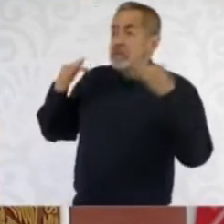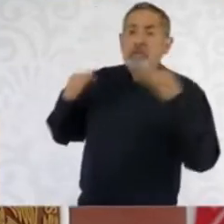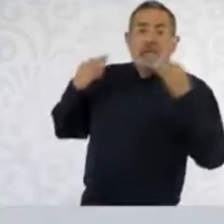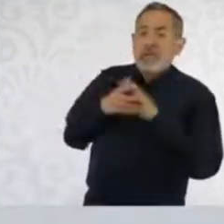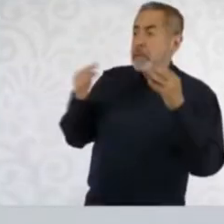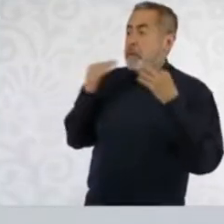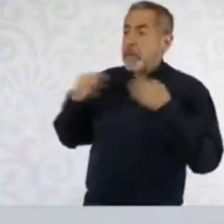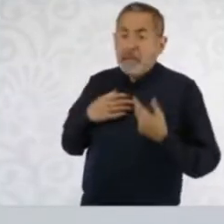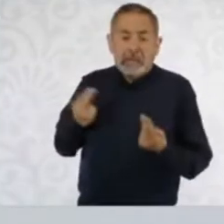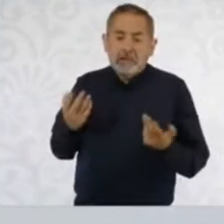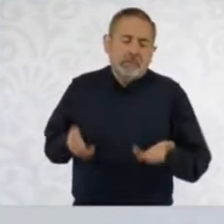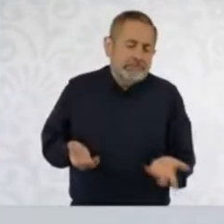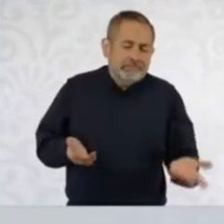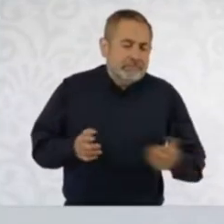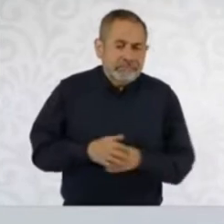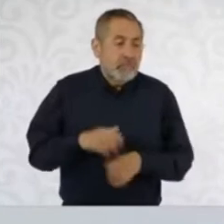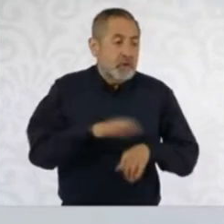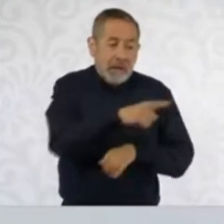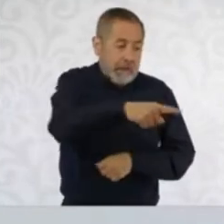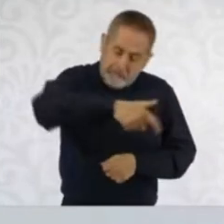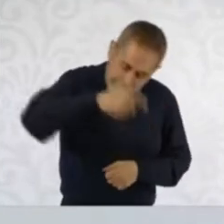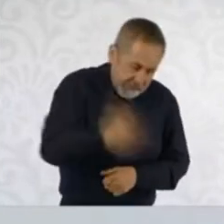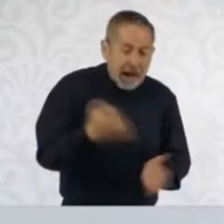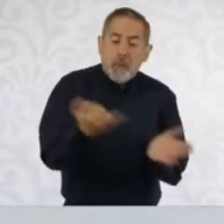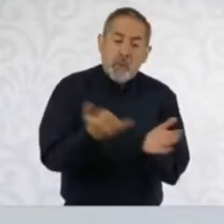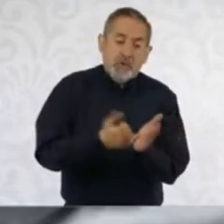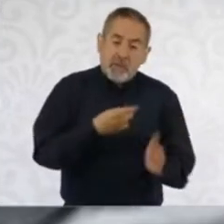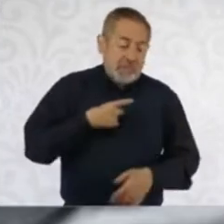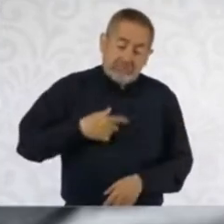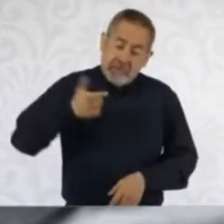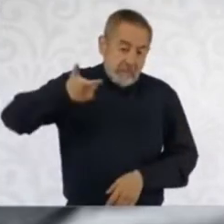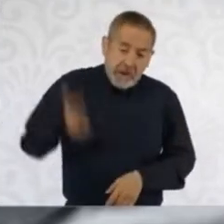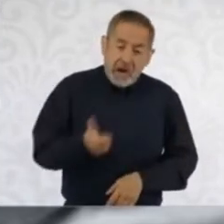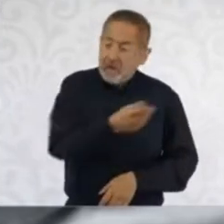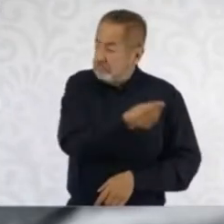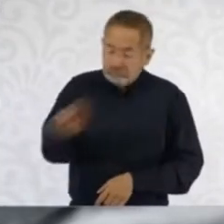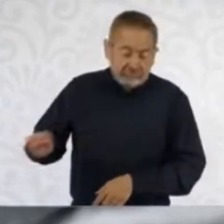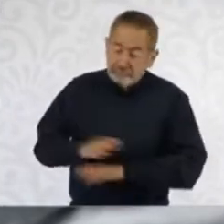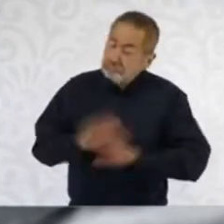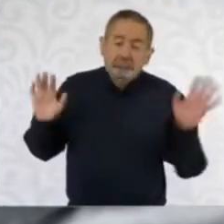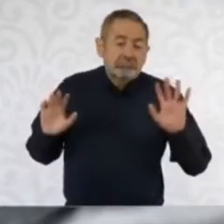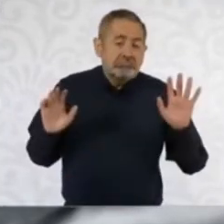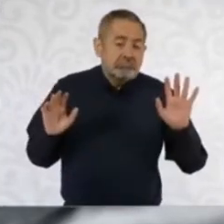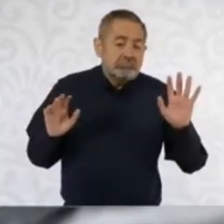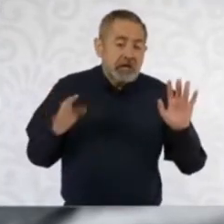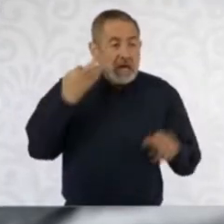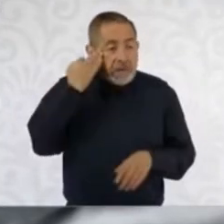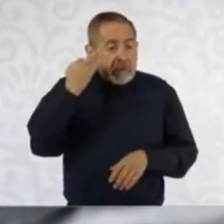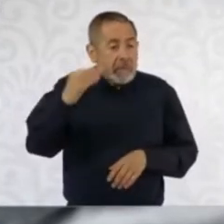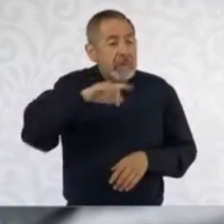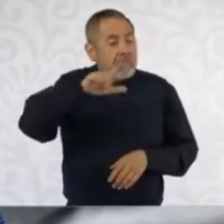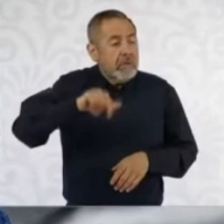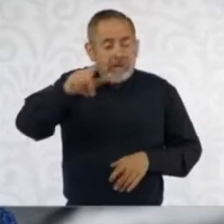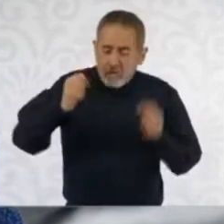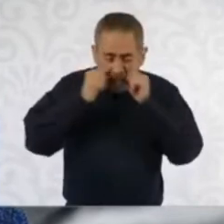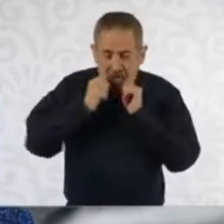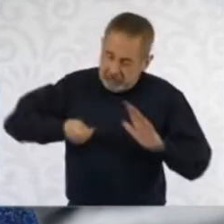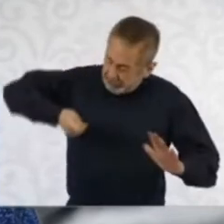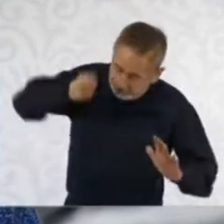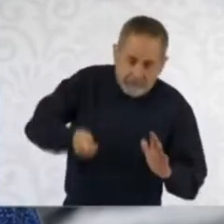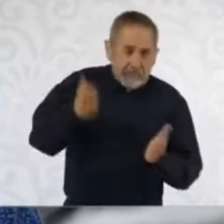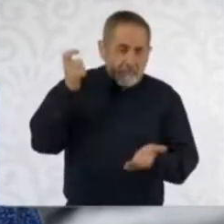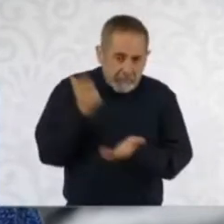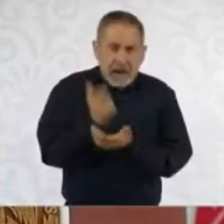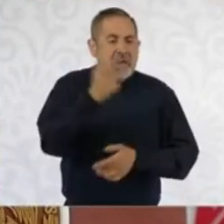lugares, porque va a tener que pagar los impuestos que debe. O sea, a lo mejor se tarda